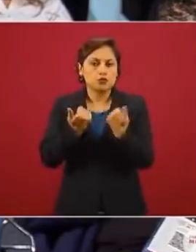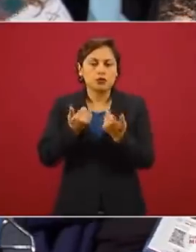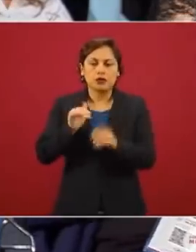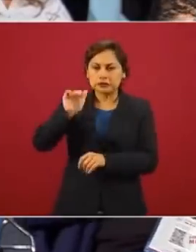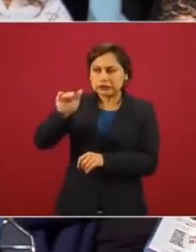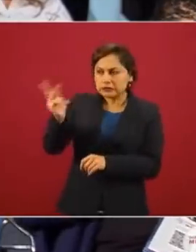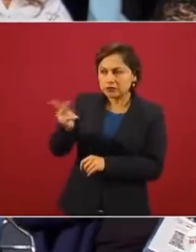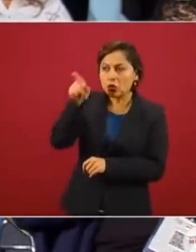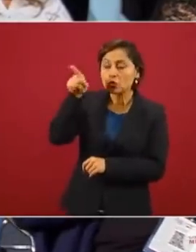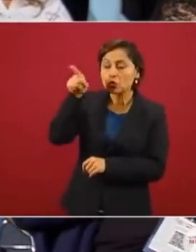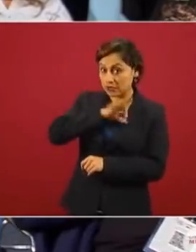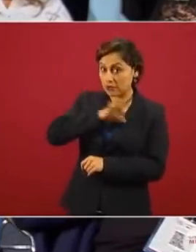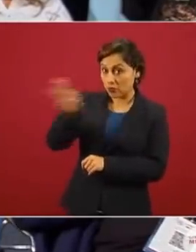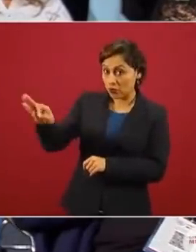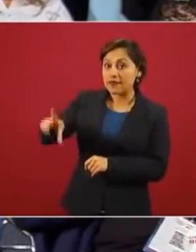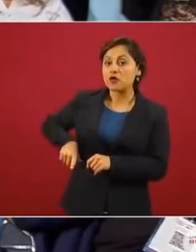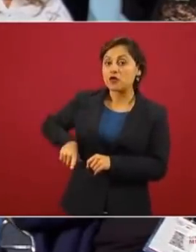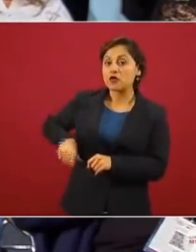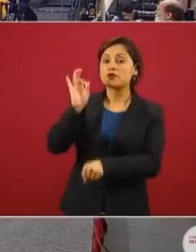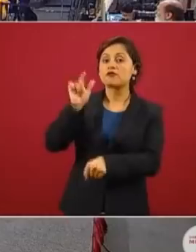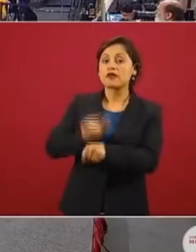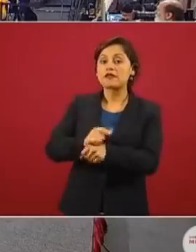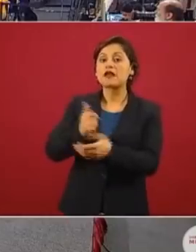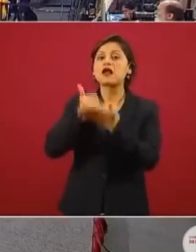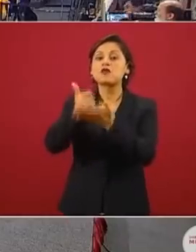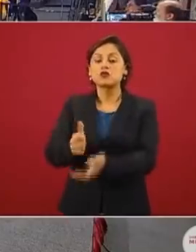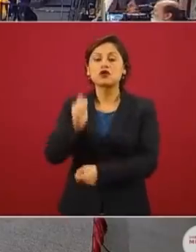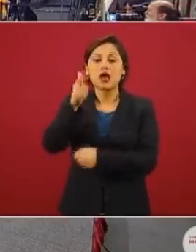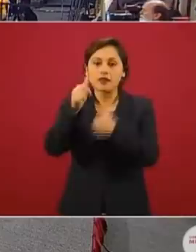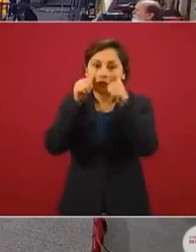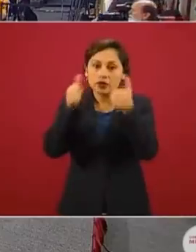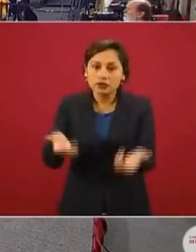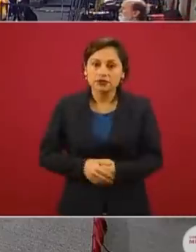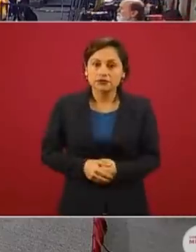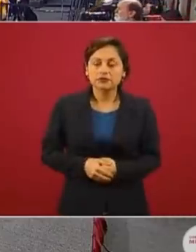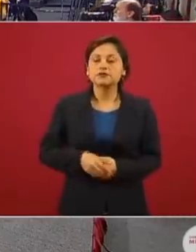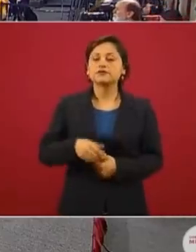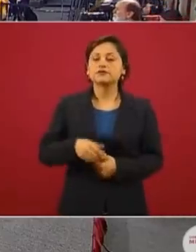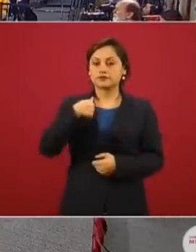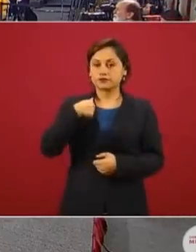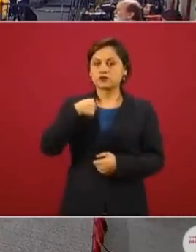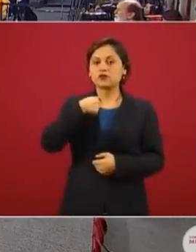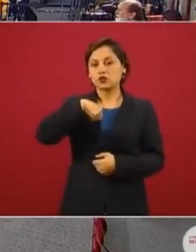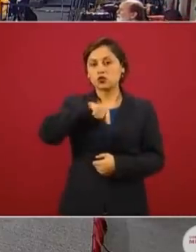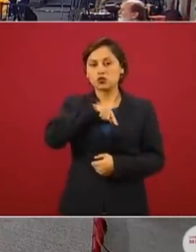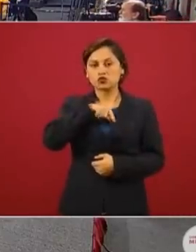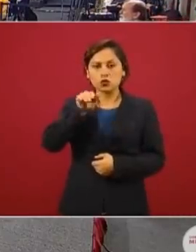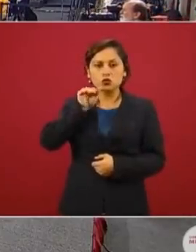al respecto, el gobierno federal podría hacer algo por estos jóvenes. Le vamos a solicitar, eso es lo que podemos hacer,